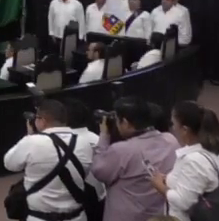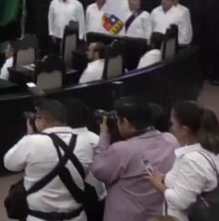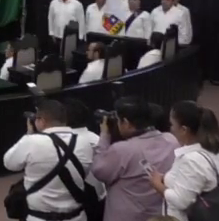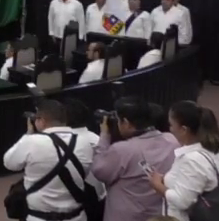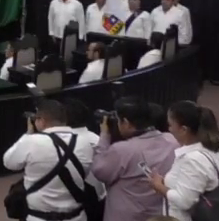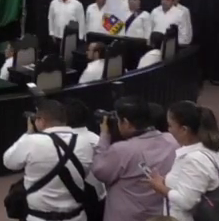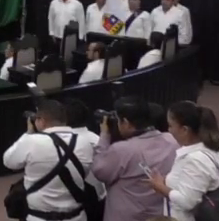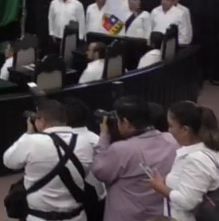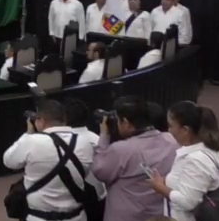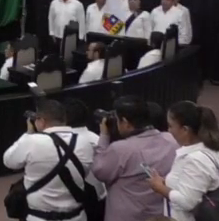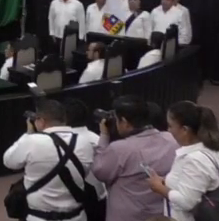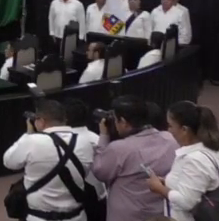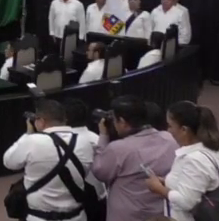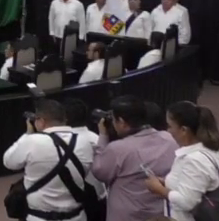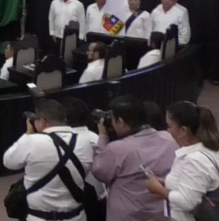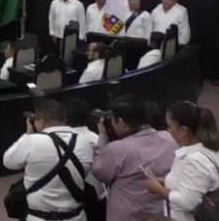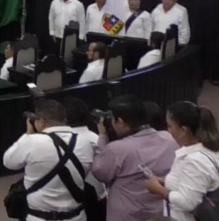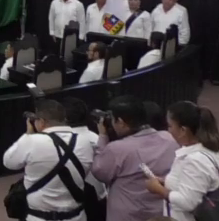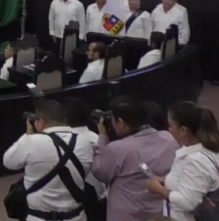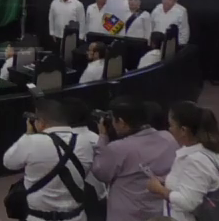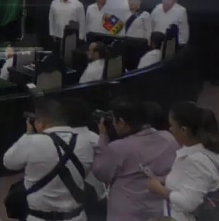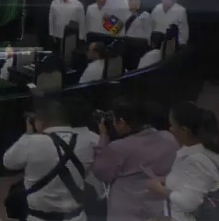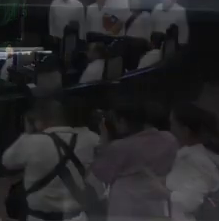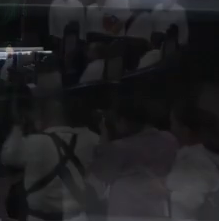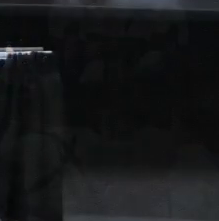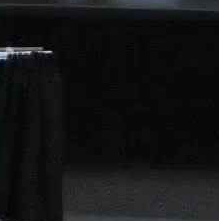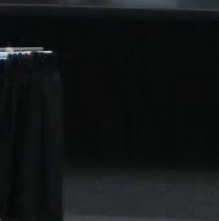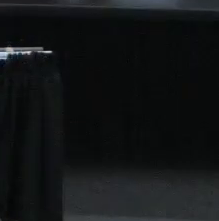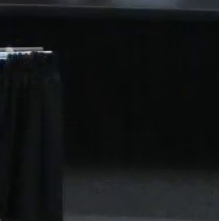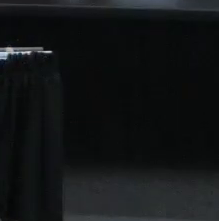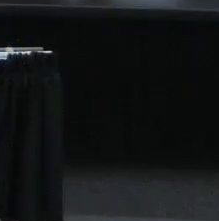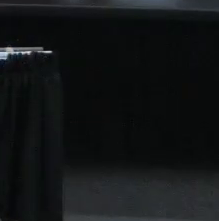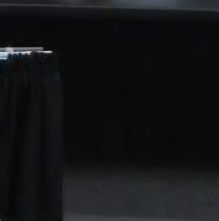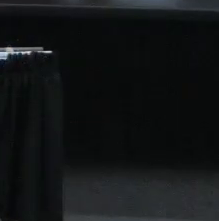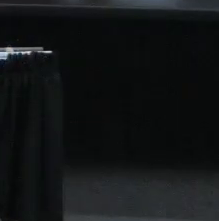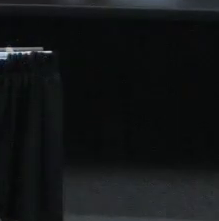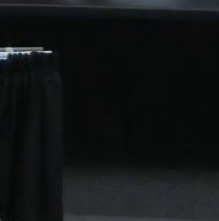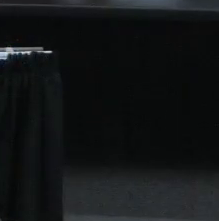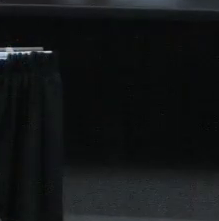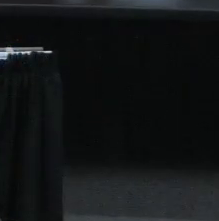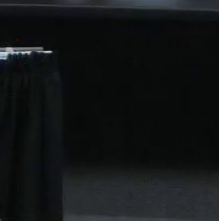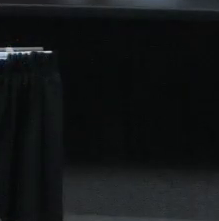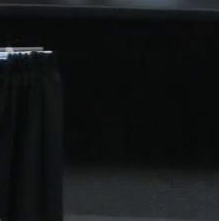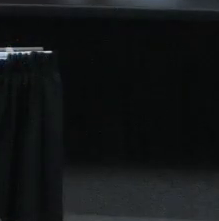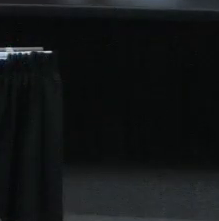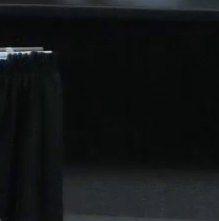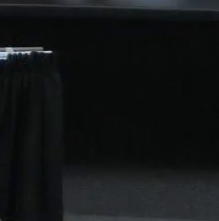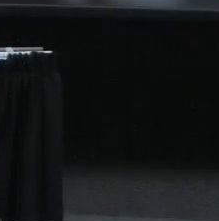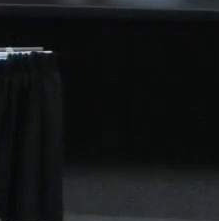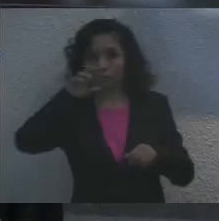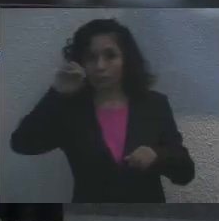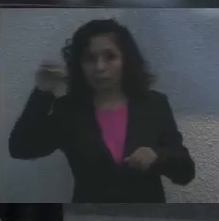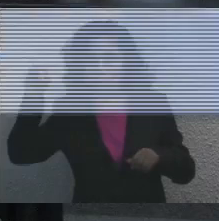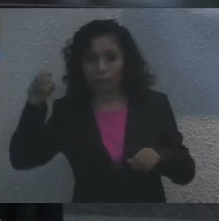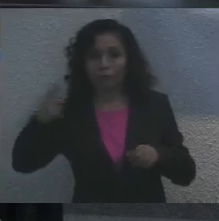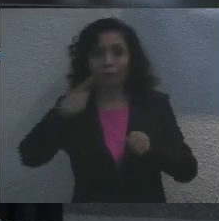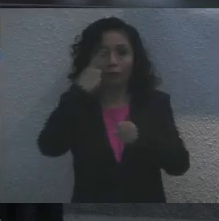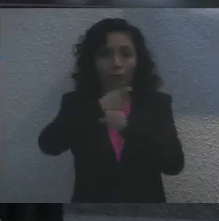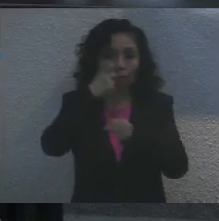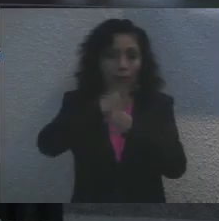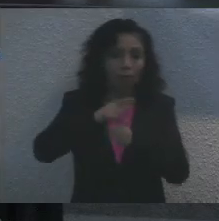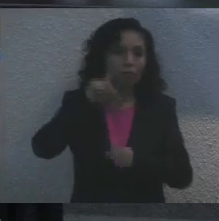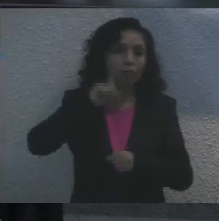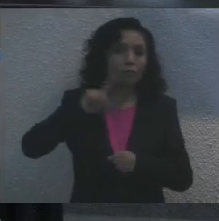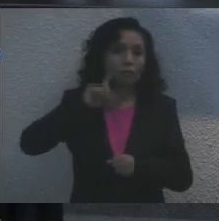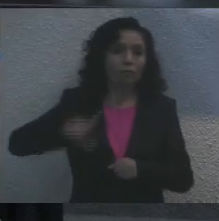ciudadanía. Quiero agradecer y destacar la presencia de nuestra gobernadora de Quintana Roo, la primera mujer